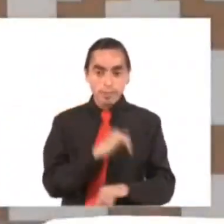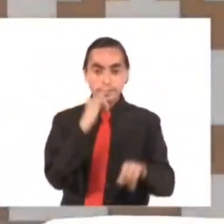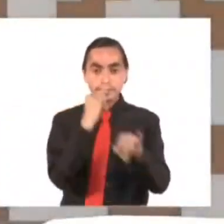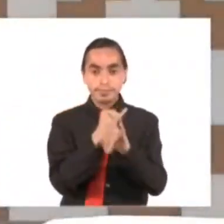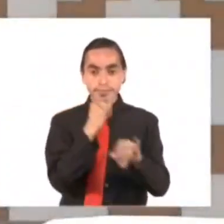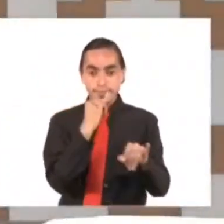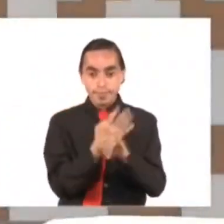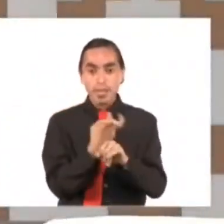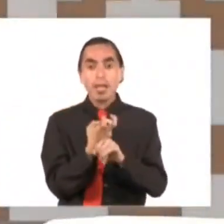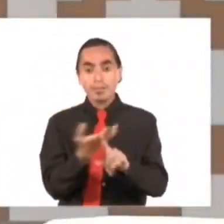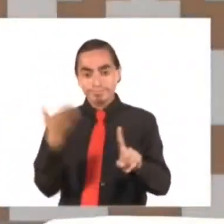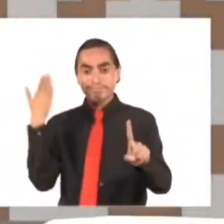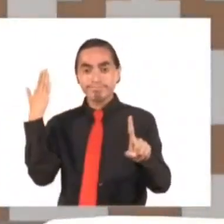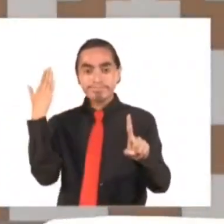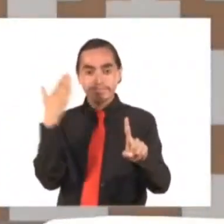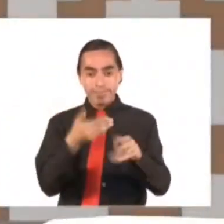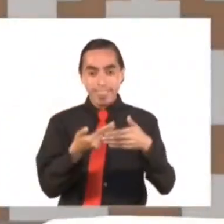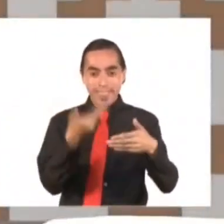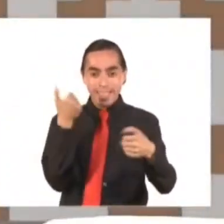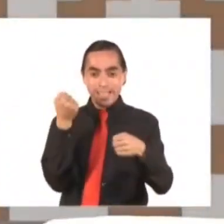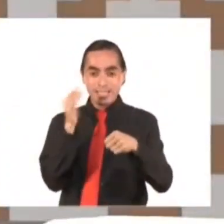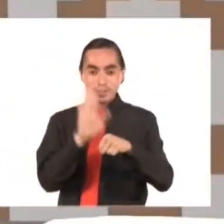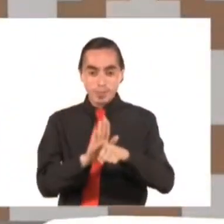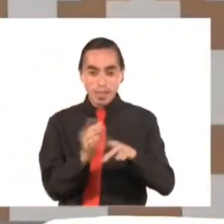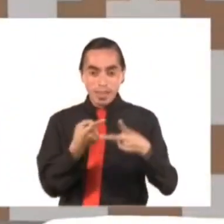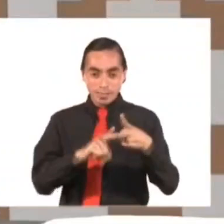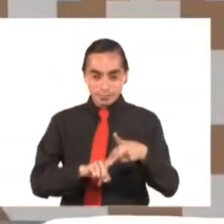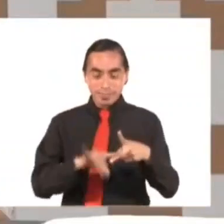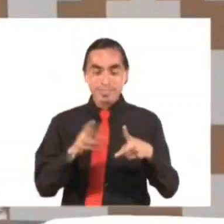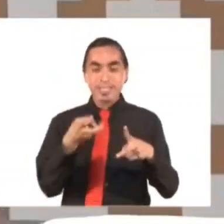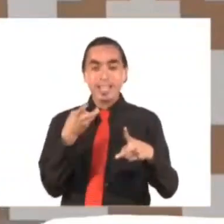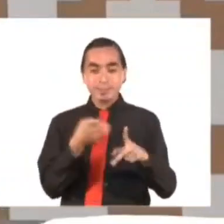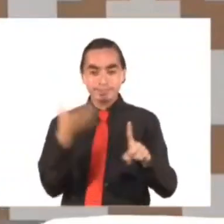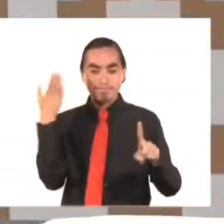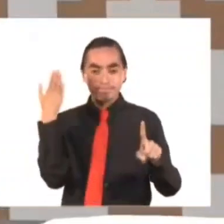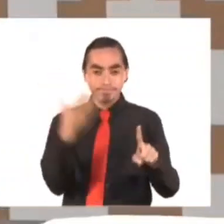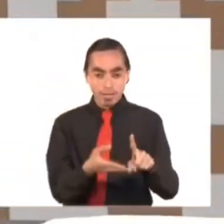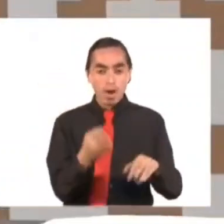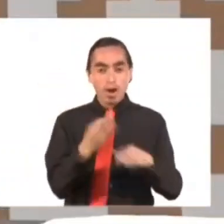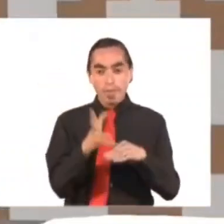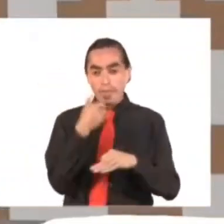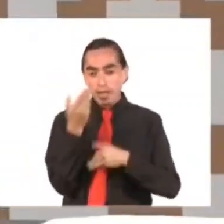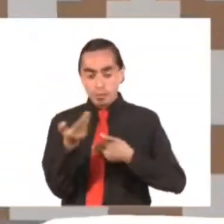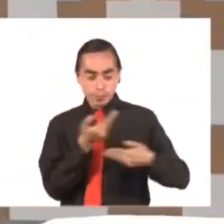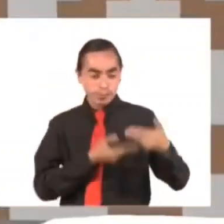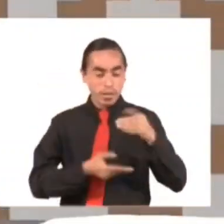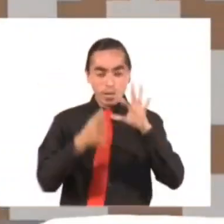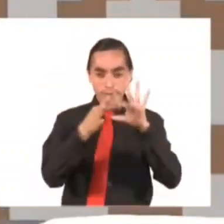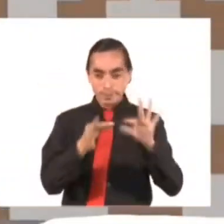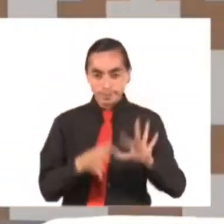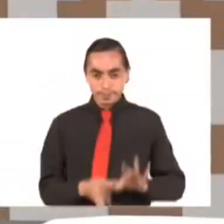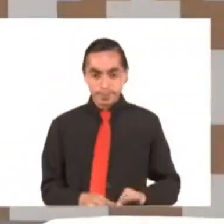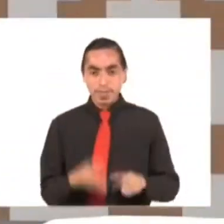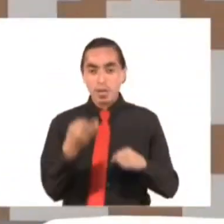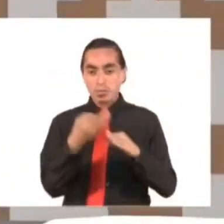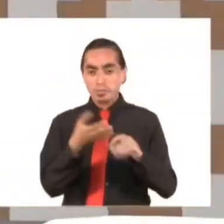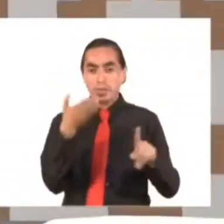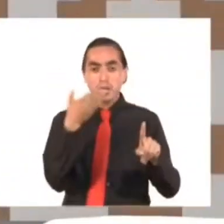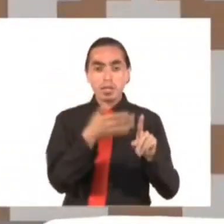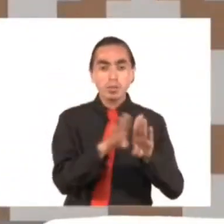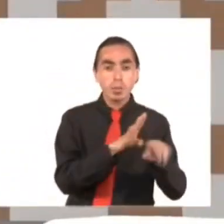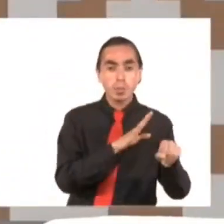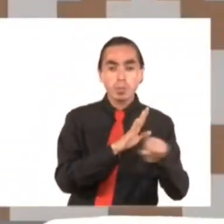ha sido nuestra misión desde el inicio de la administración y poder compartirles cuál ha sido esa ruta y a dónde queremos ir en el